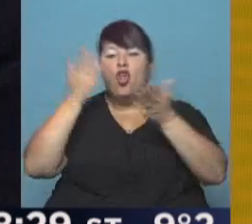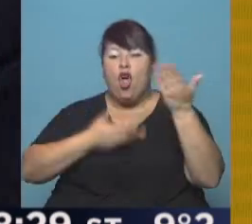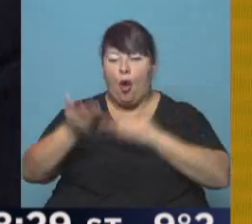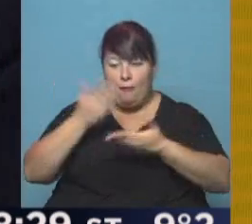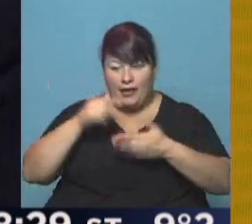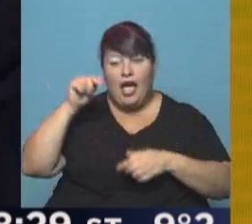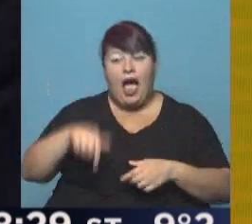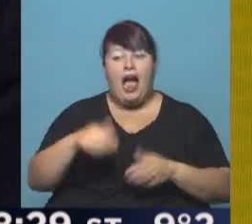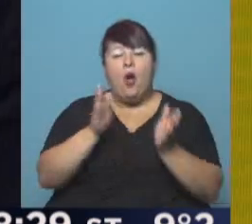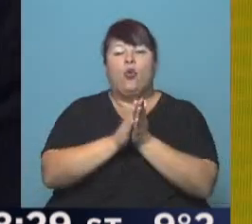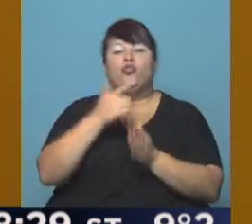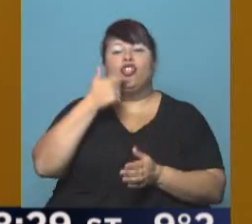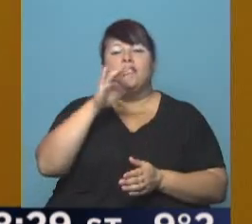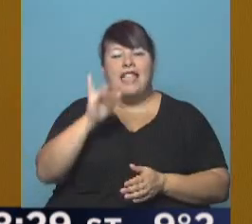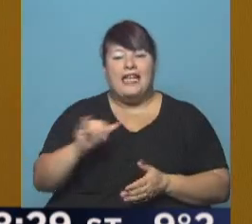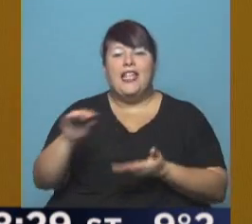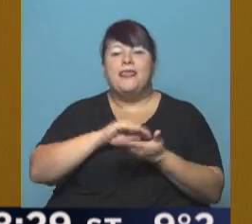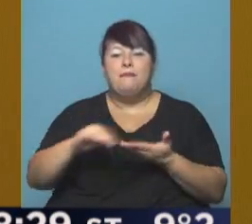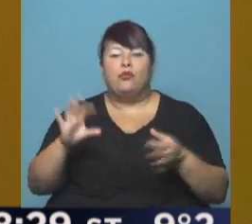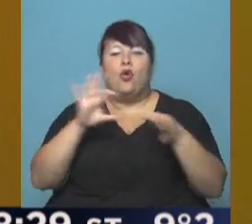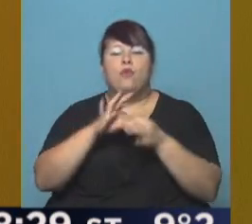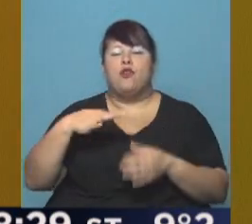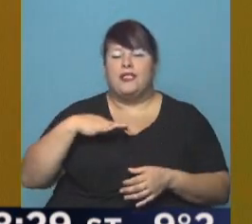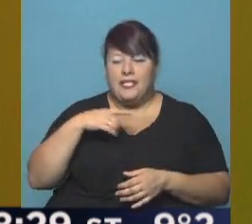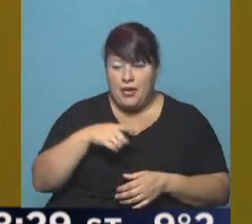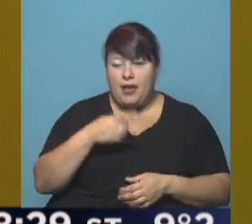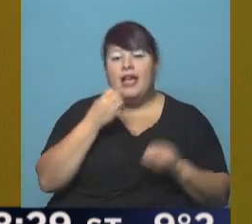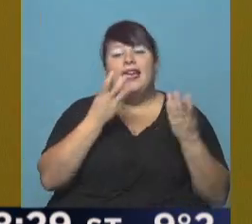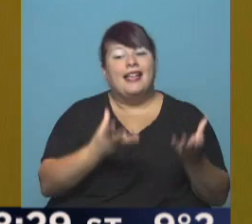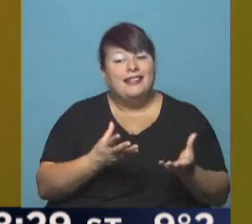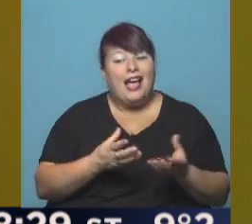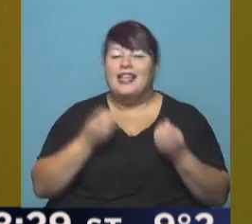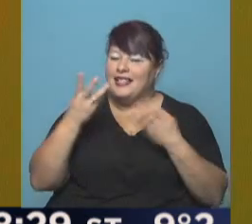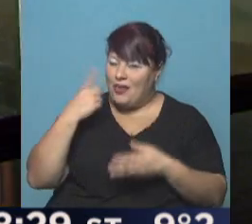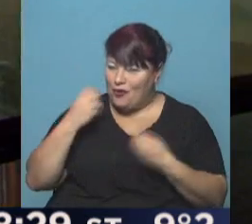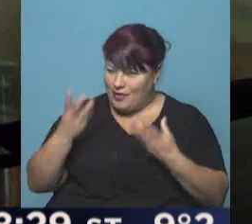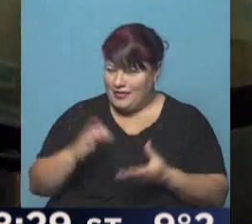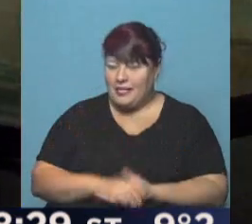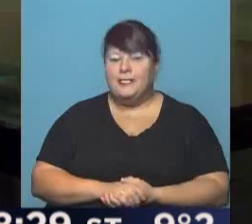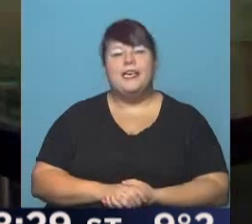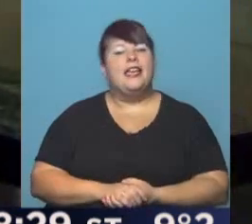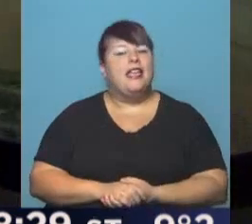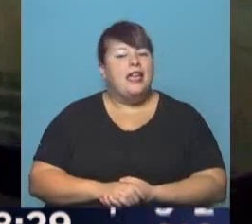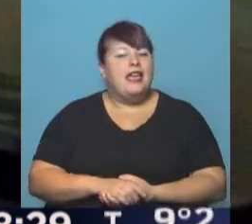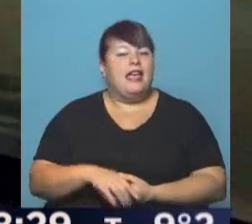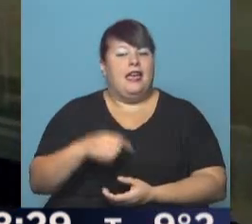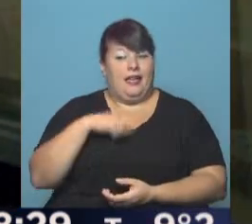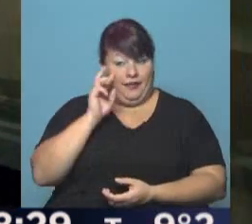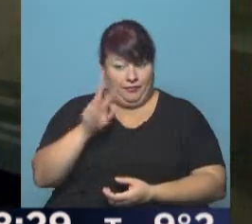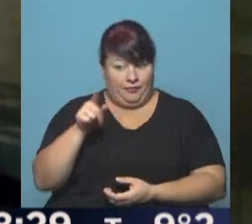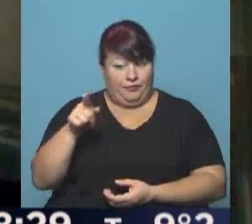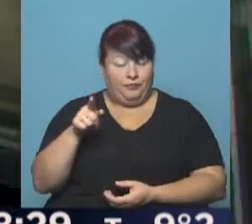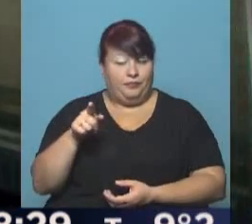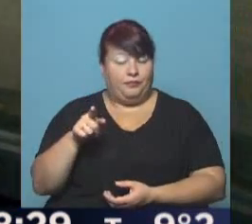Estamos junto a Fernando Sánchez, diputado de la Coalición Cívica. Diputado, ¿cómo le va? ¿Qué tal? Buen día, ¿cómo estás? Lo que vimos